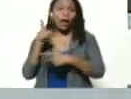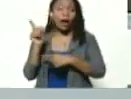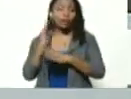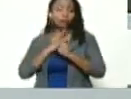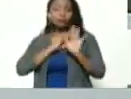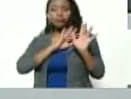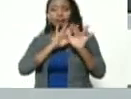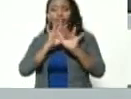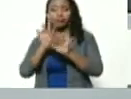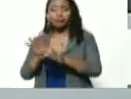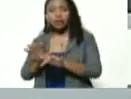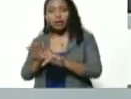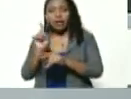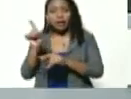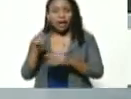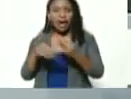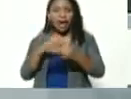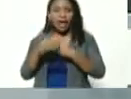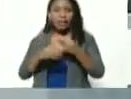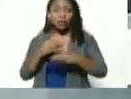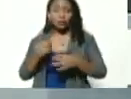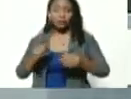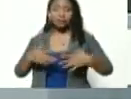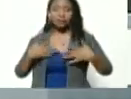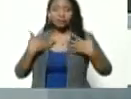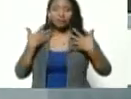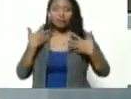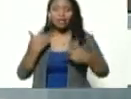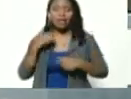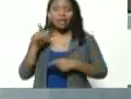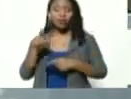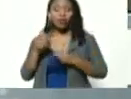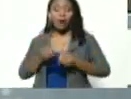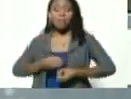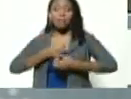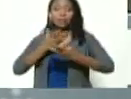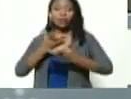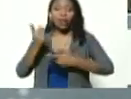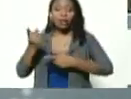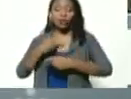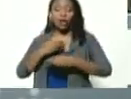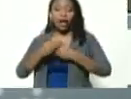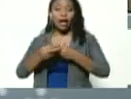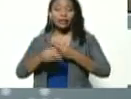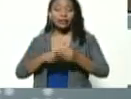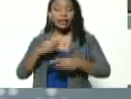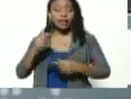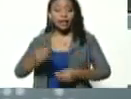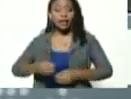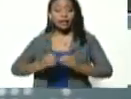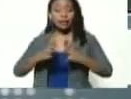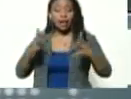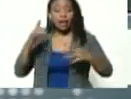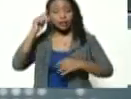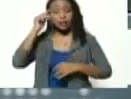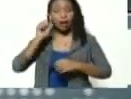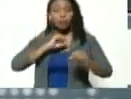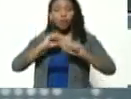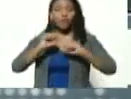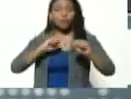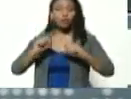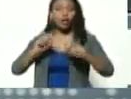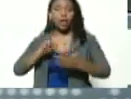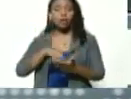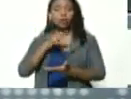esta convocatoria, cuestión que nos alegra muchísimo y que es una expresión precisamente de esta gran fecha que celebramos, que fue un gran movimiento nacional